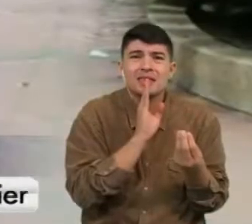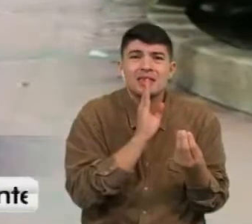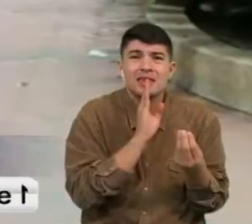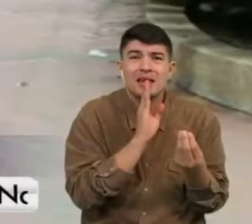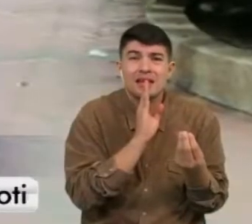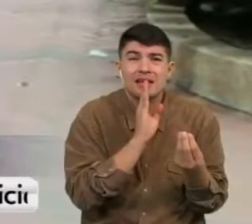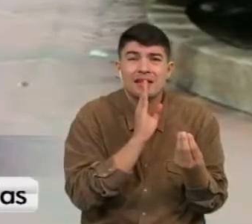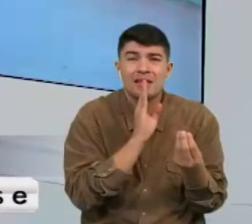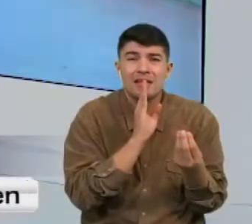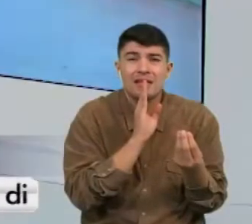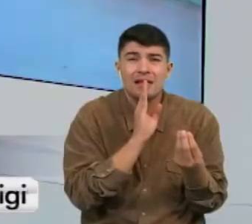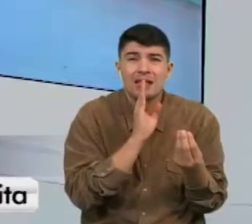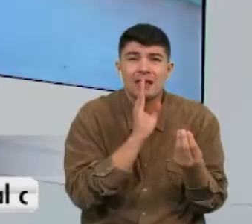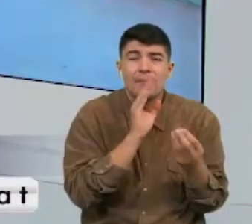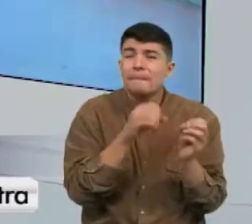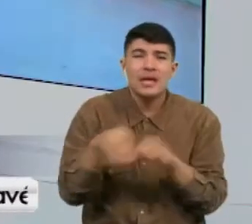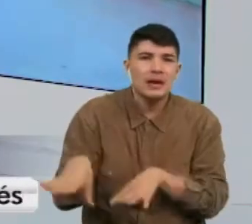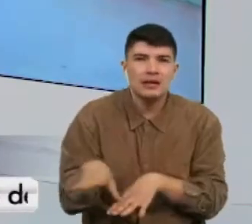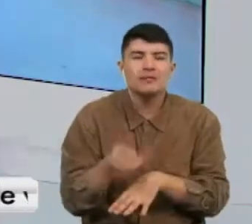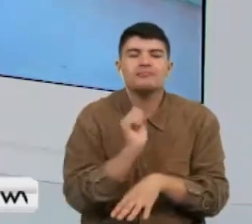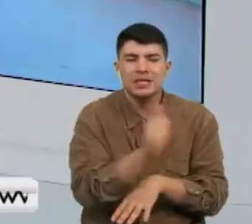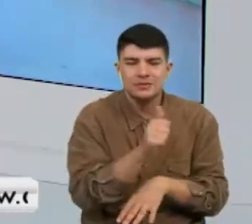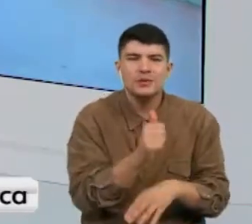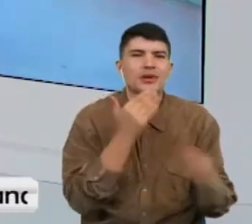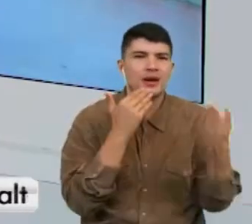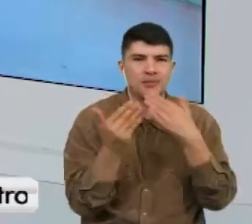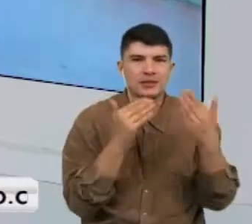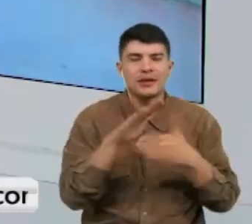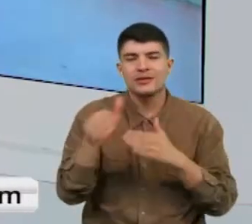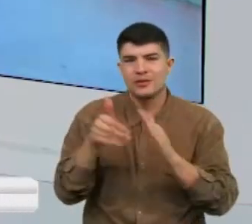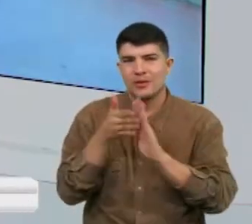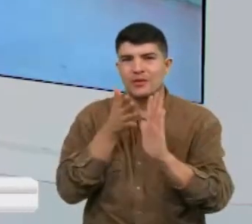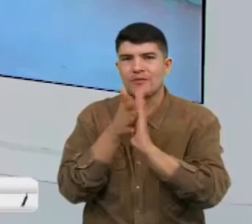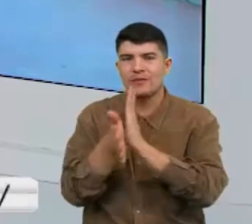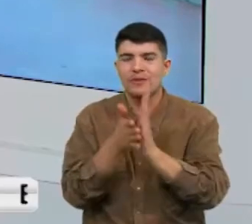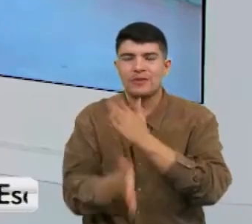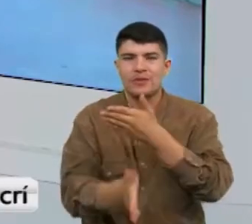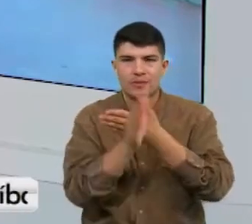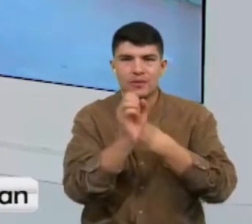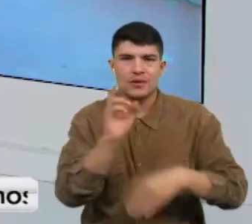arriesgan son los mismos campesinos. Que tengan todos una feliz tarde y volvemos a estudio.